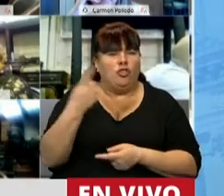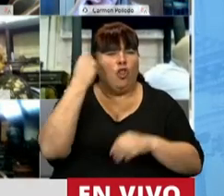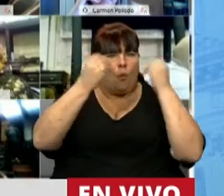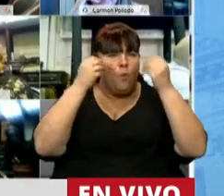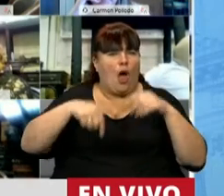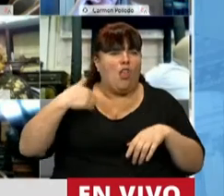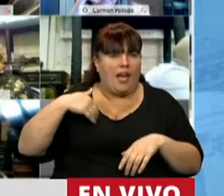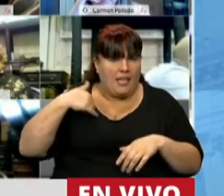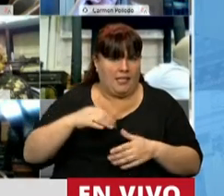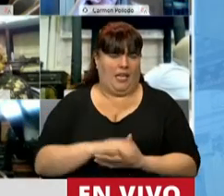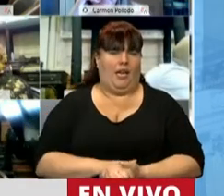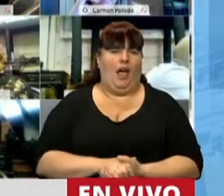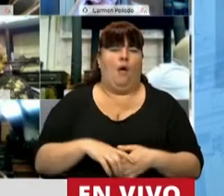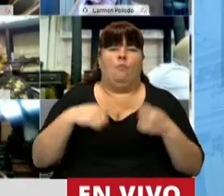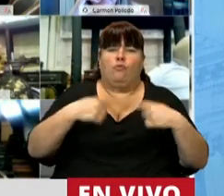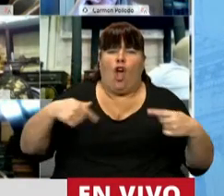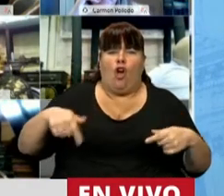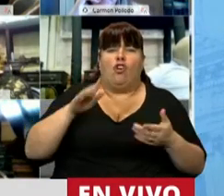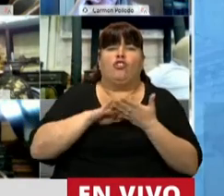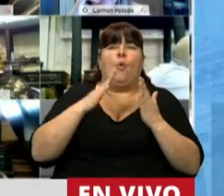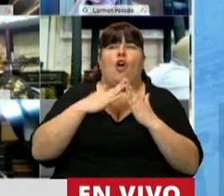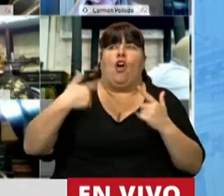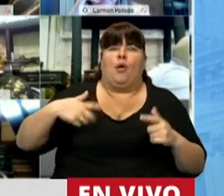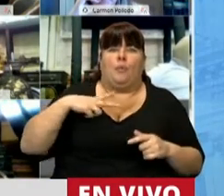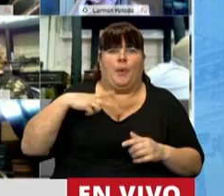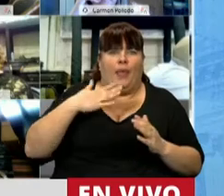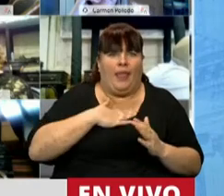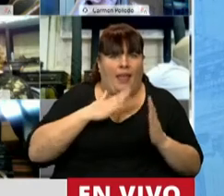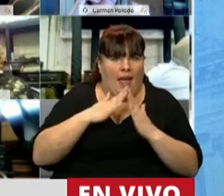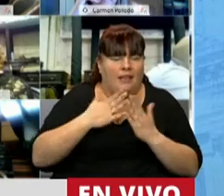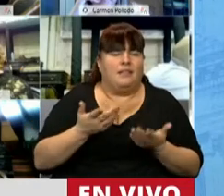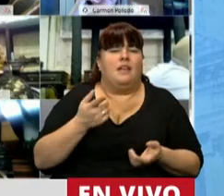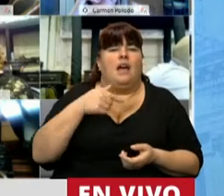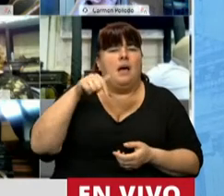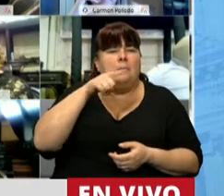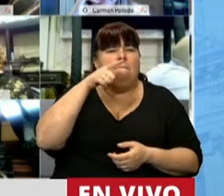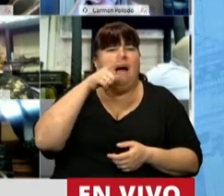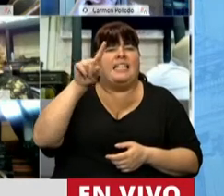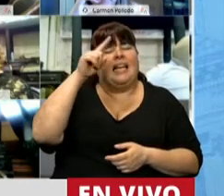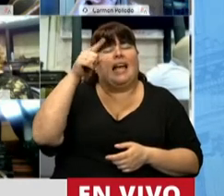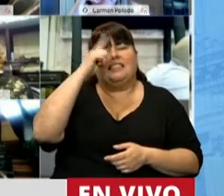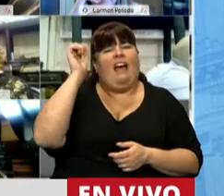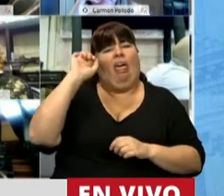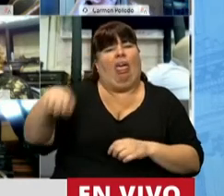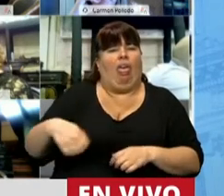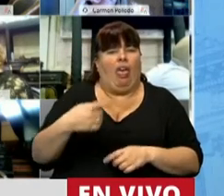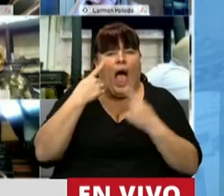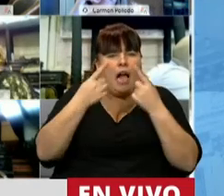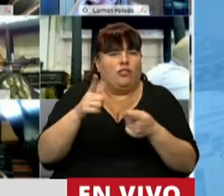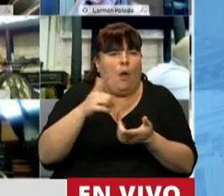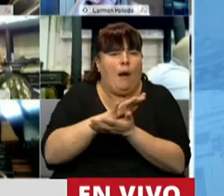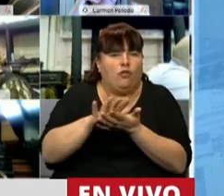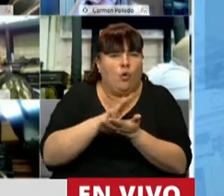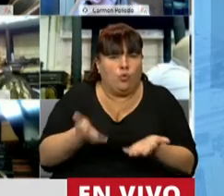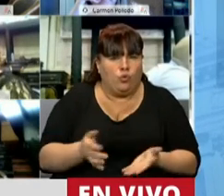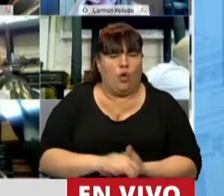los argentinos por todo lo que está pasando con la propiedad privada, ¿no? Acá parecería ser que hay un Estado ausente que mira para otro lado